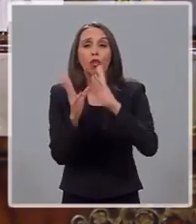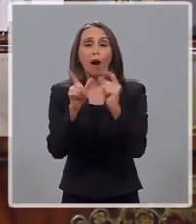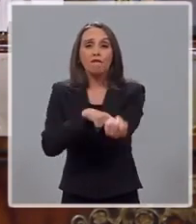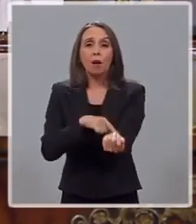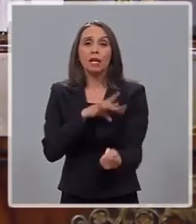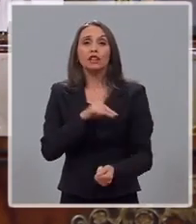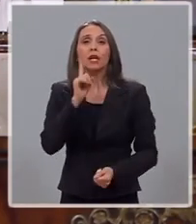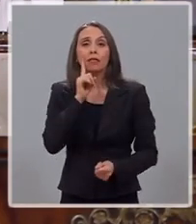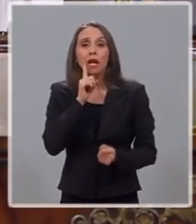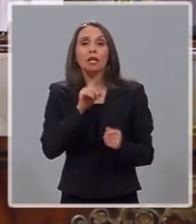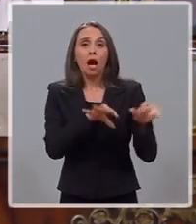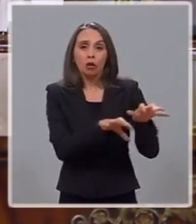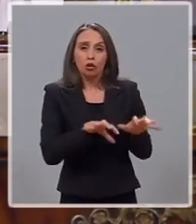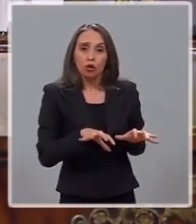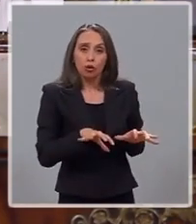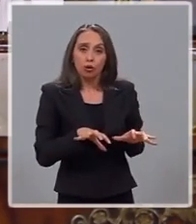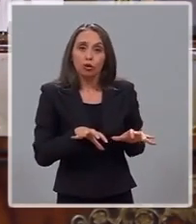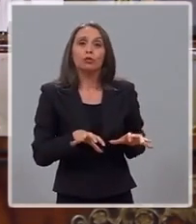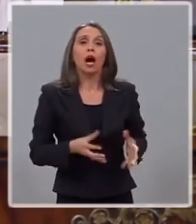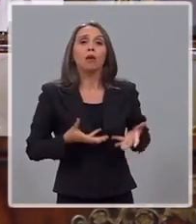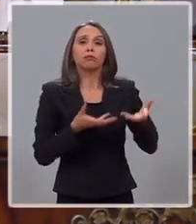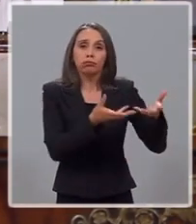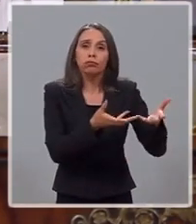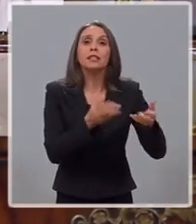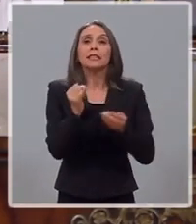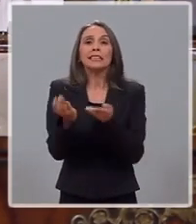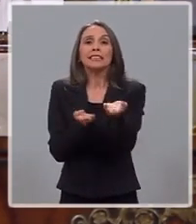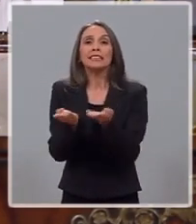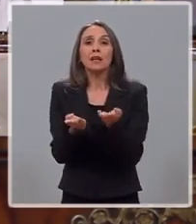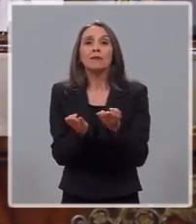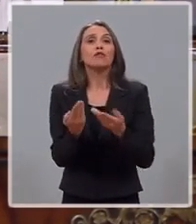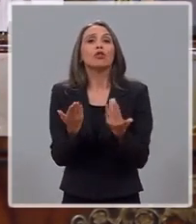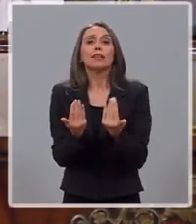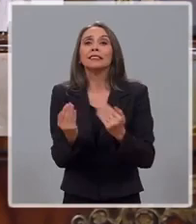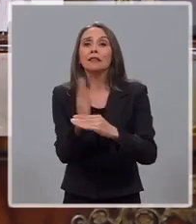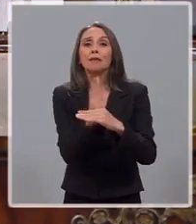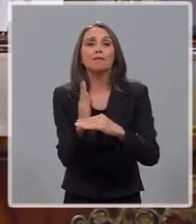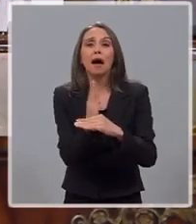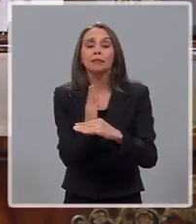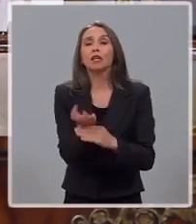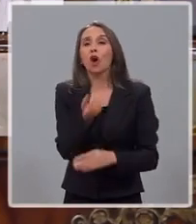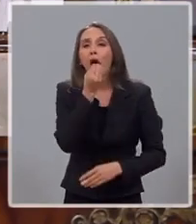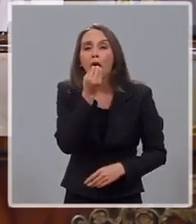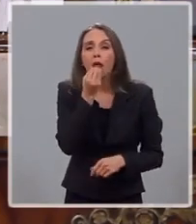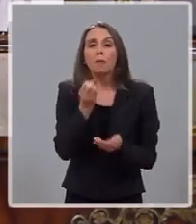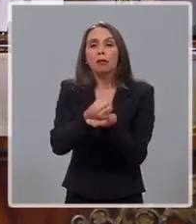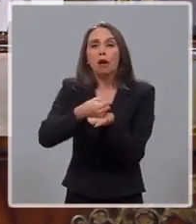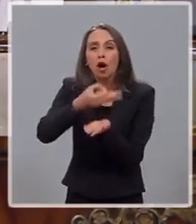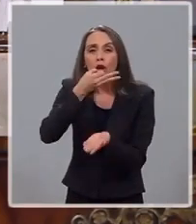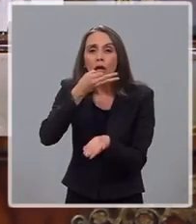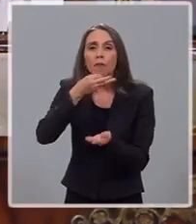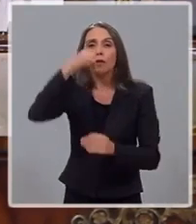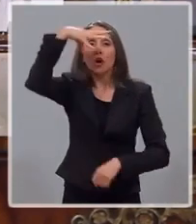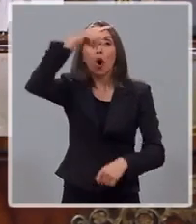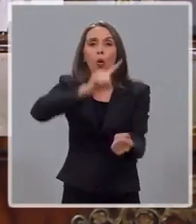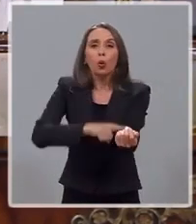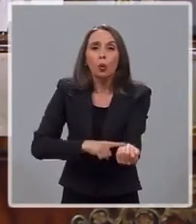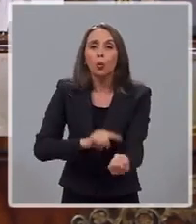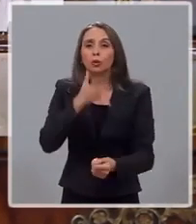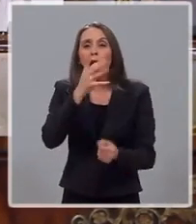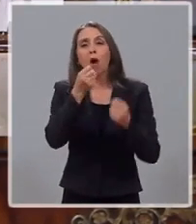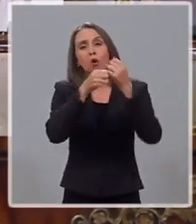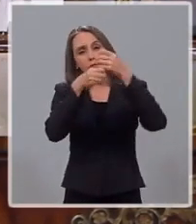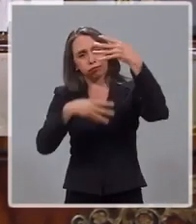cuenten con el abastecimiento de bienes y servicios esenciales como alimentos medicamentos electricidad agua y